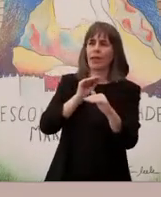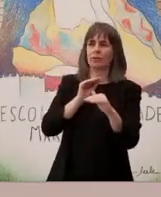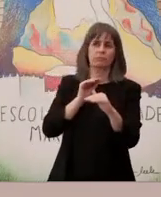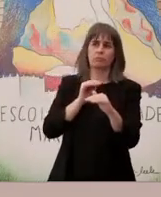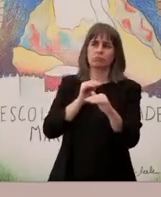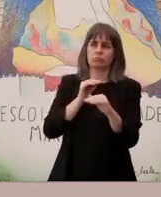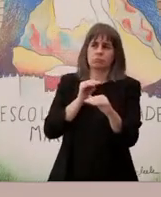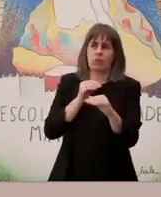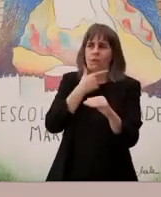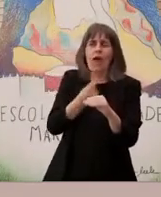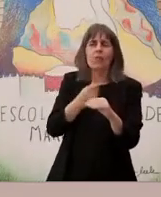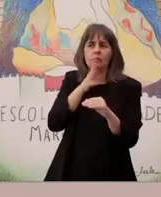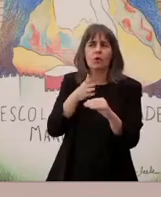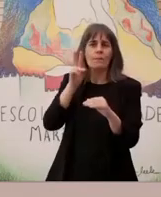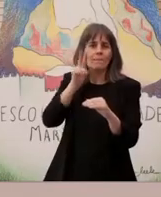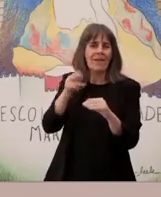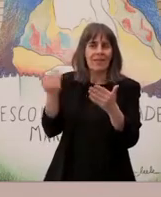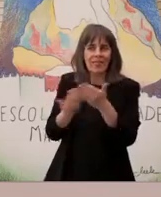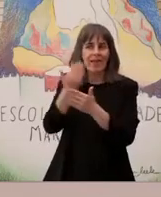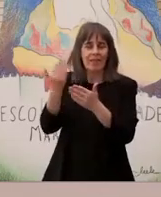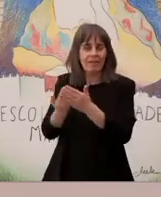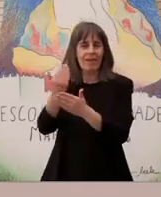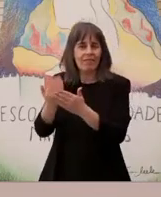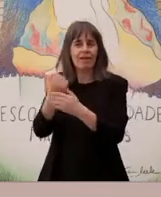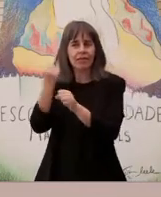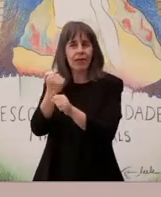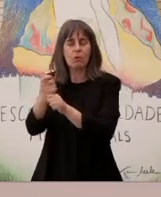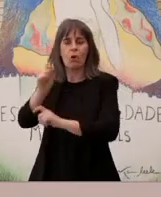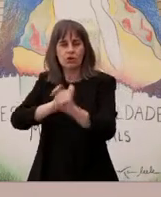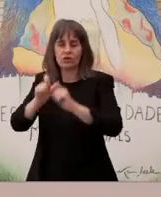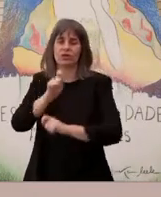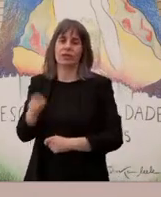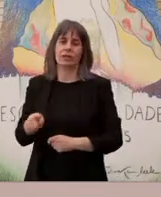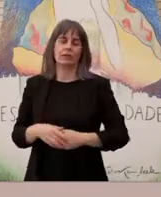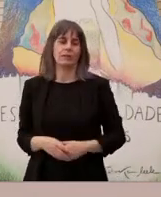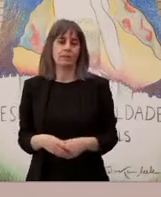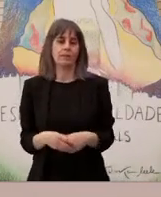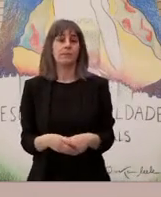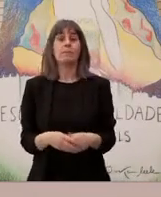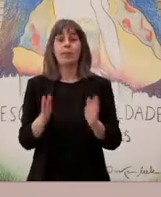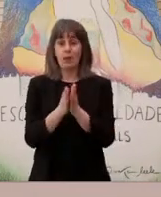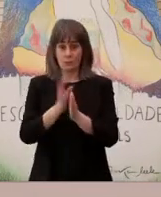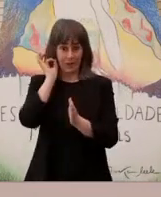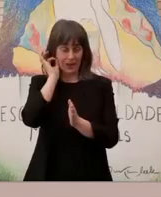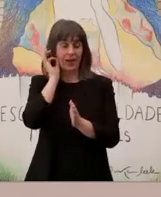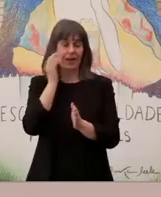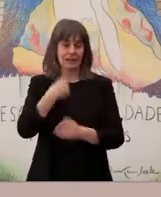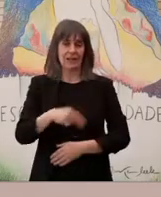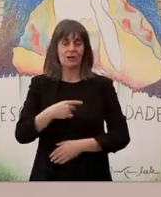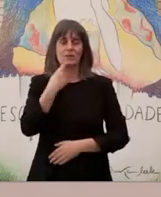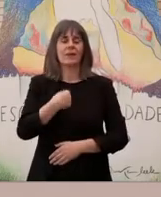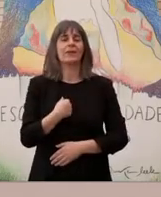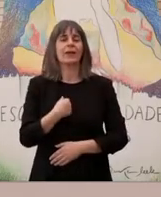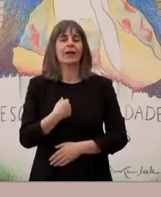vendiendo día a día otra vez yo de esta asociación e inmenso Alicia mi buen compañero de Santiago el que tienes que